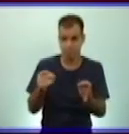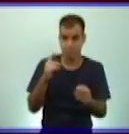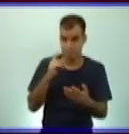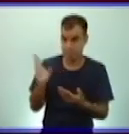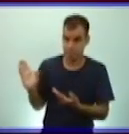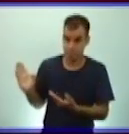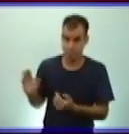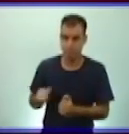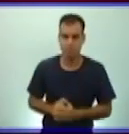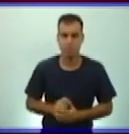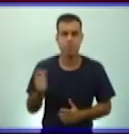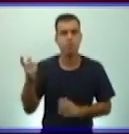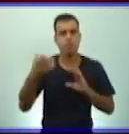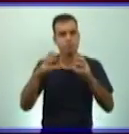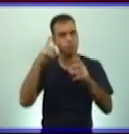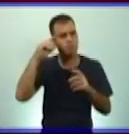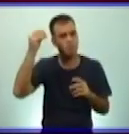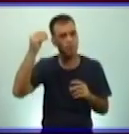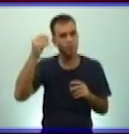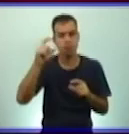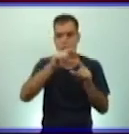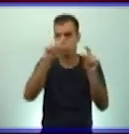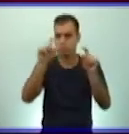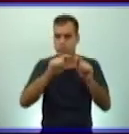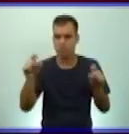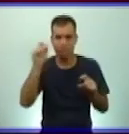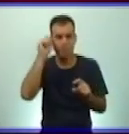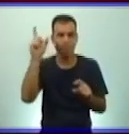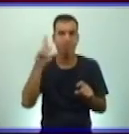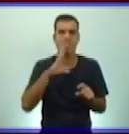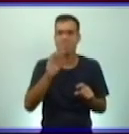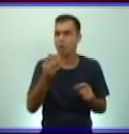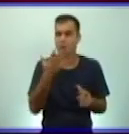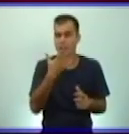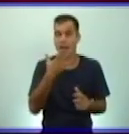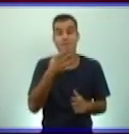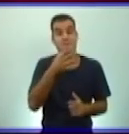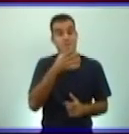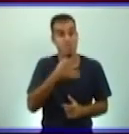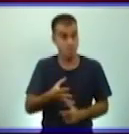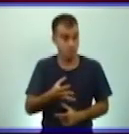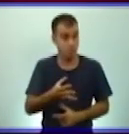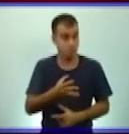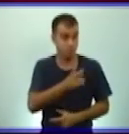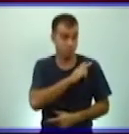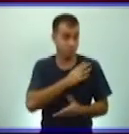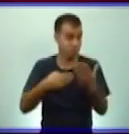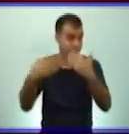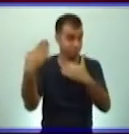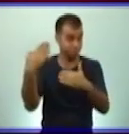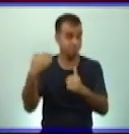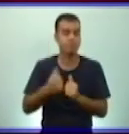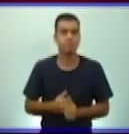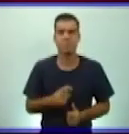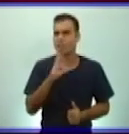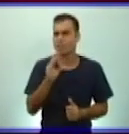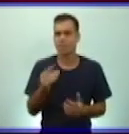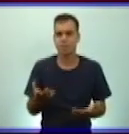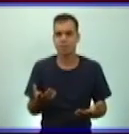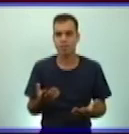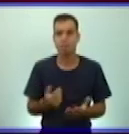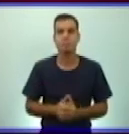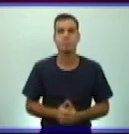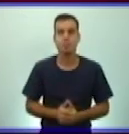Con este pensamiento de nuestro comandante en jefe, Fidel Castro, que dice: